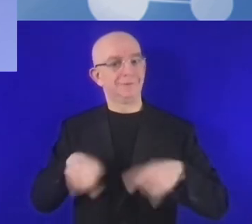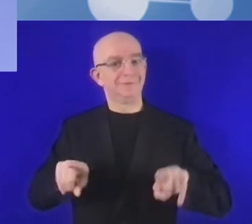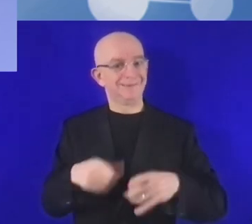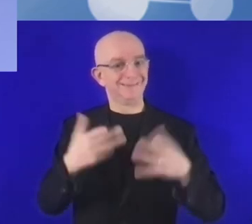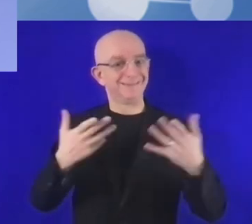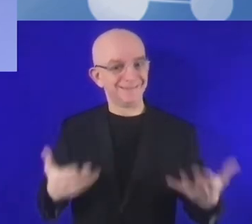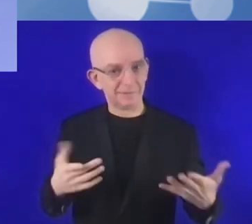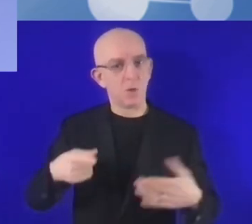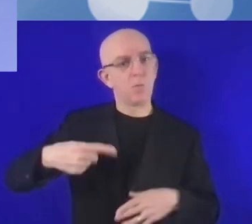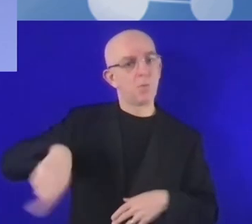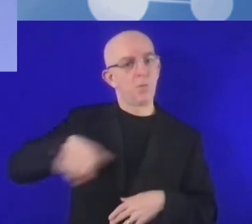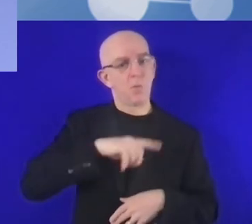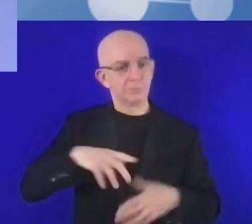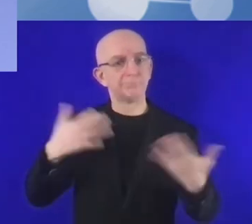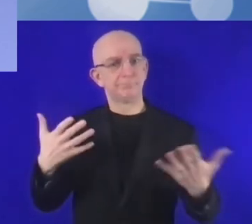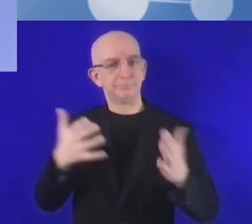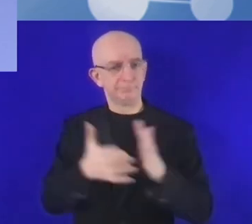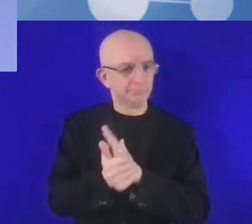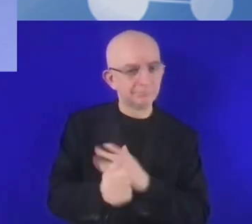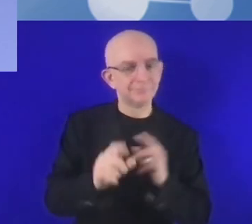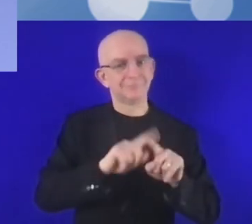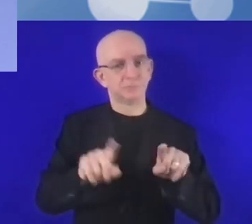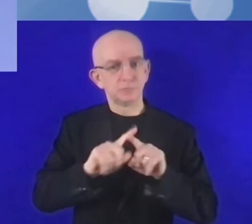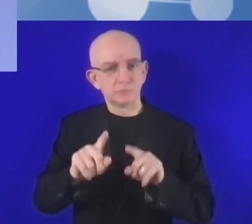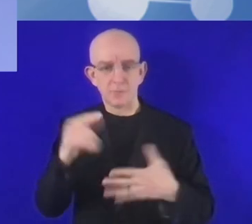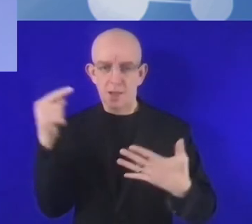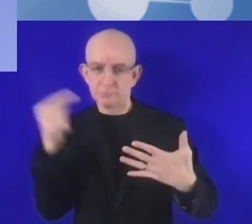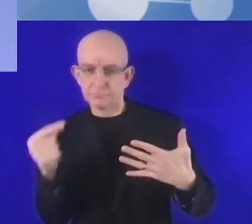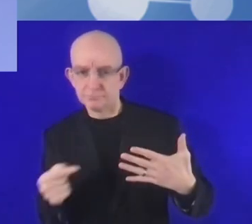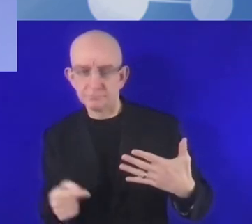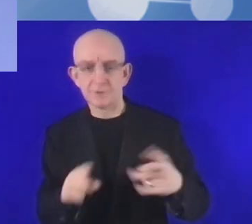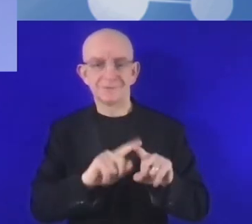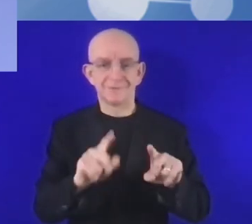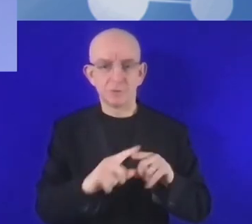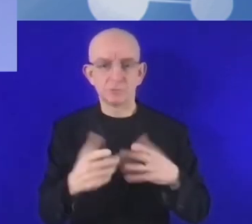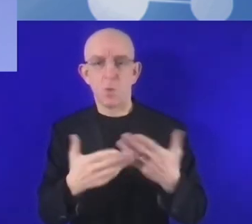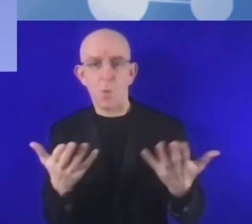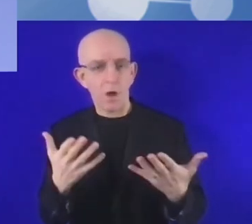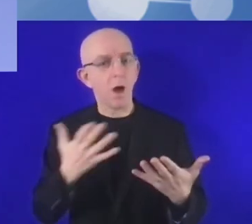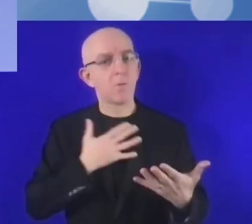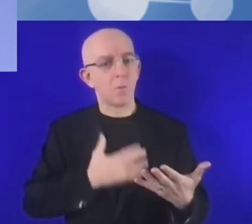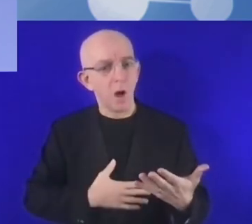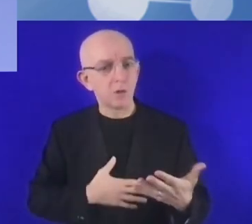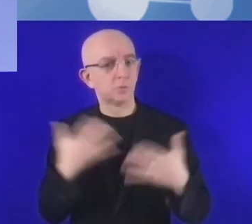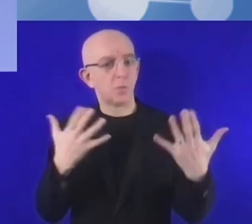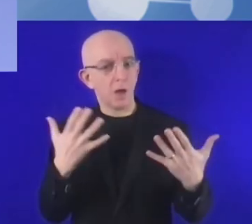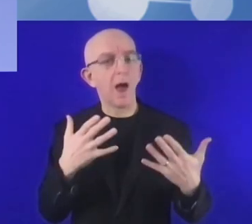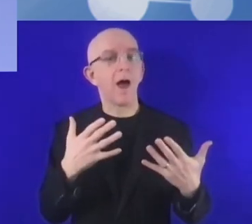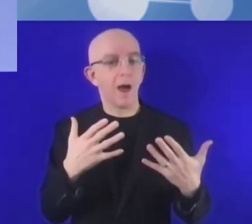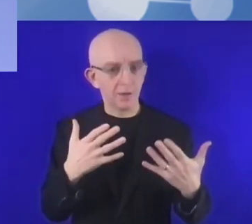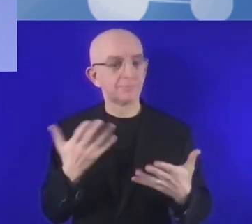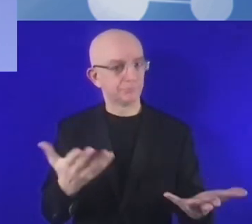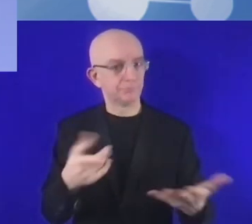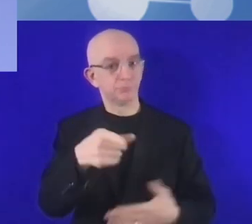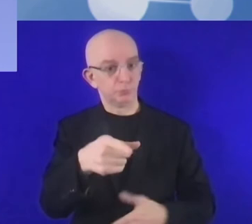Incluso los especialistas dicen que la música tiene muchos detalles, es cuestión de gustos, todos